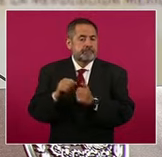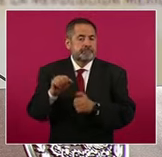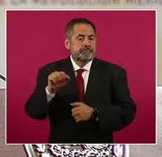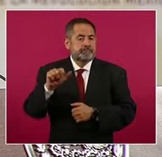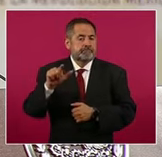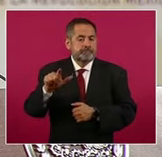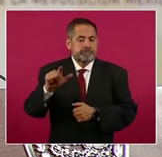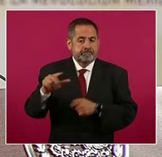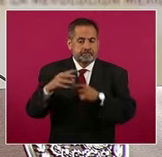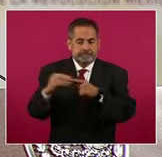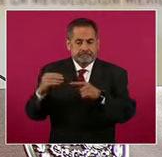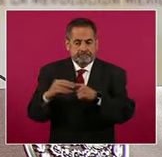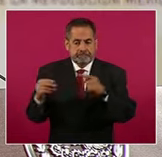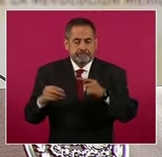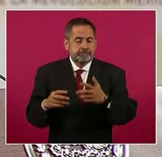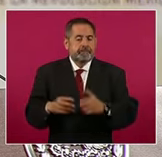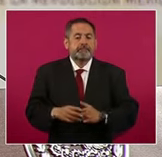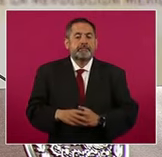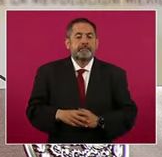47.523.677.17 pesos moneda nacional